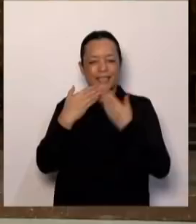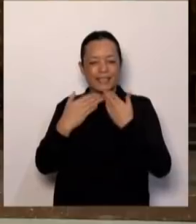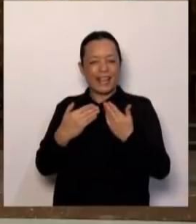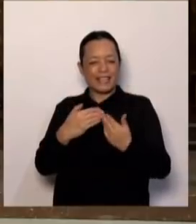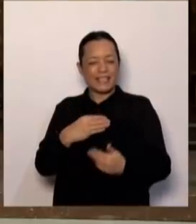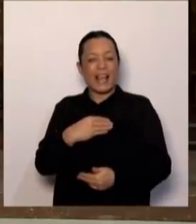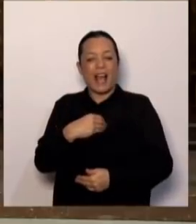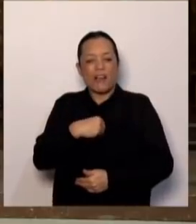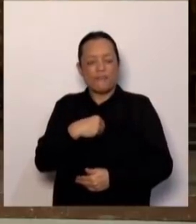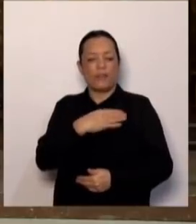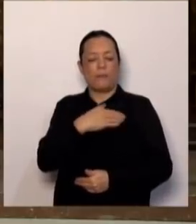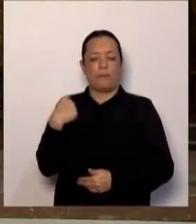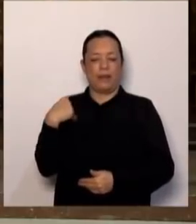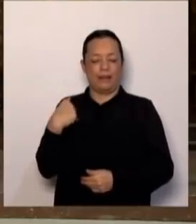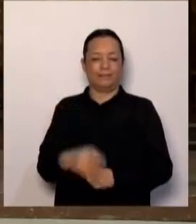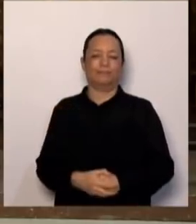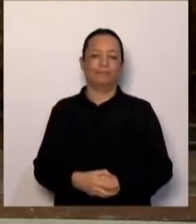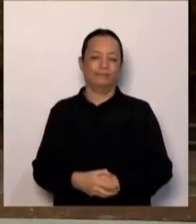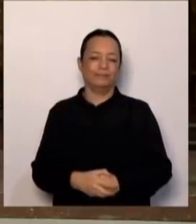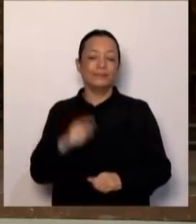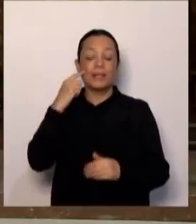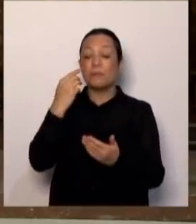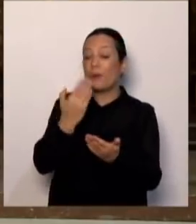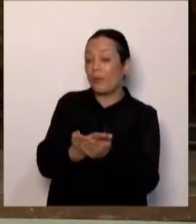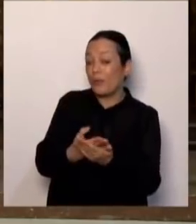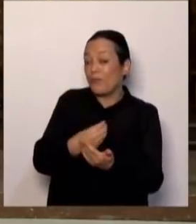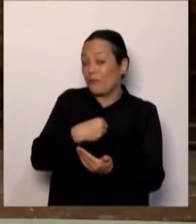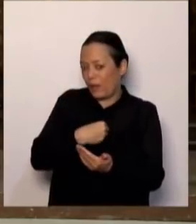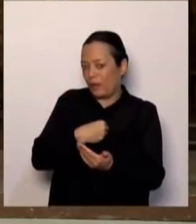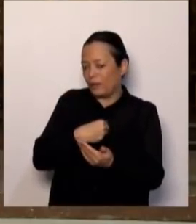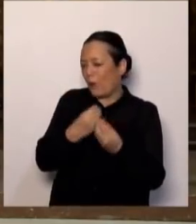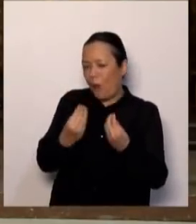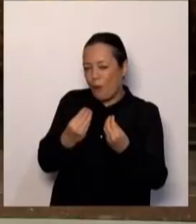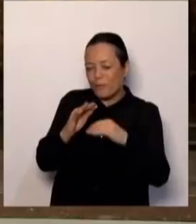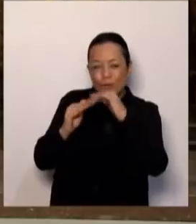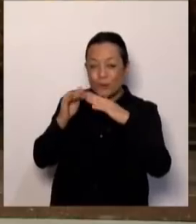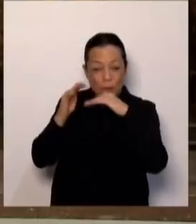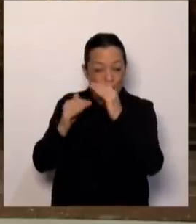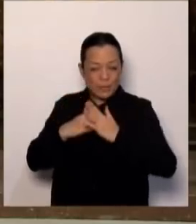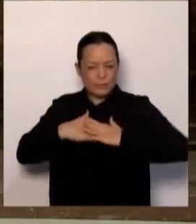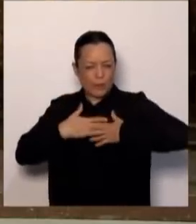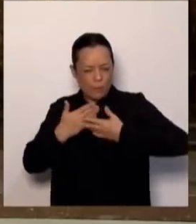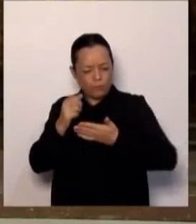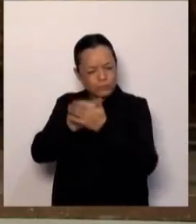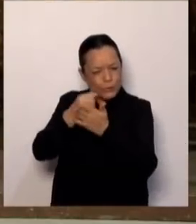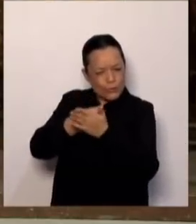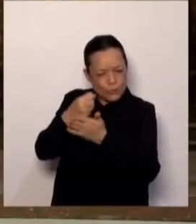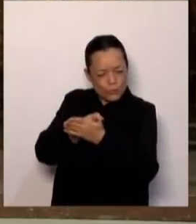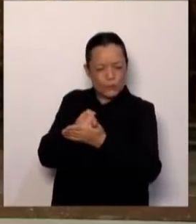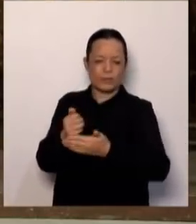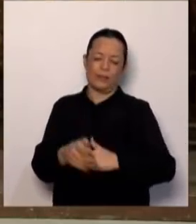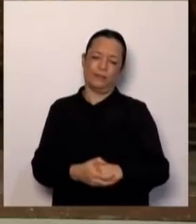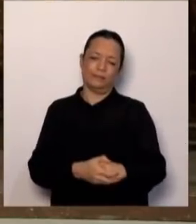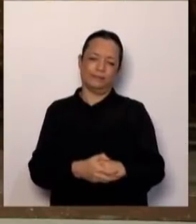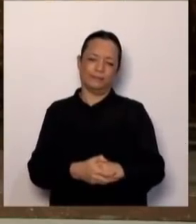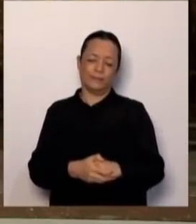mamá, que ha manifestado su fe con obras, su amor con fatigas y